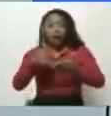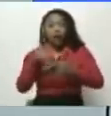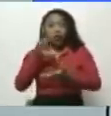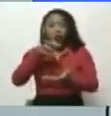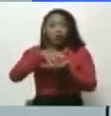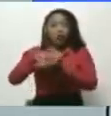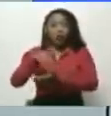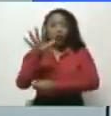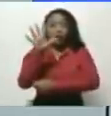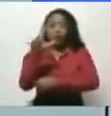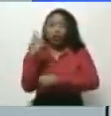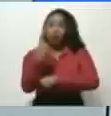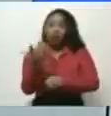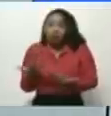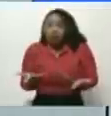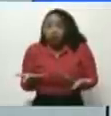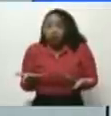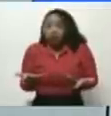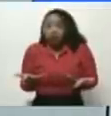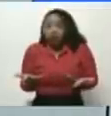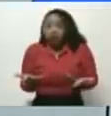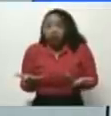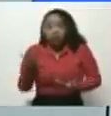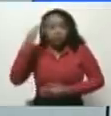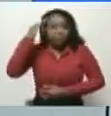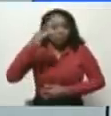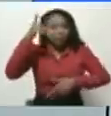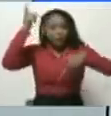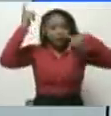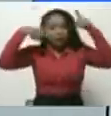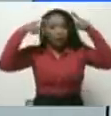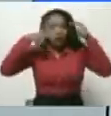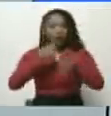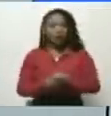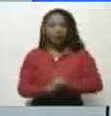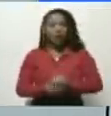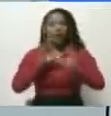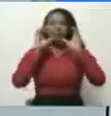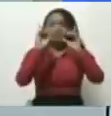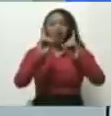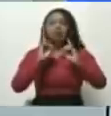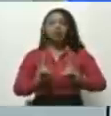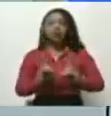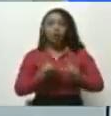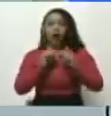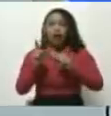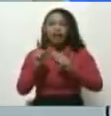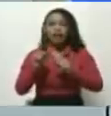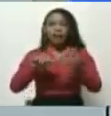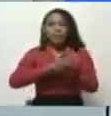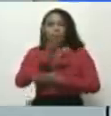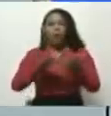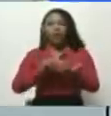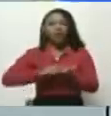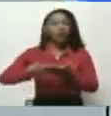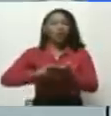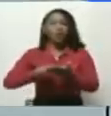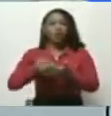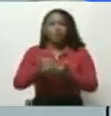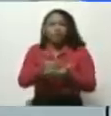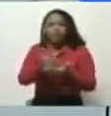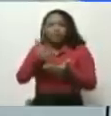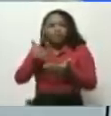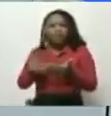ganado 5. El comandante Hugo Chávez Frías decidió ese problema de una vez, retirándonos